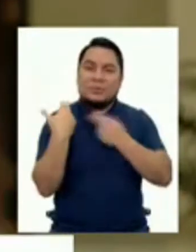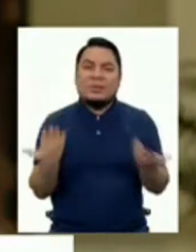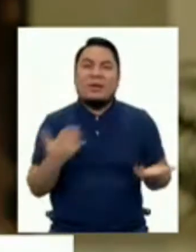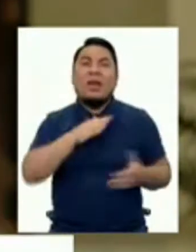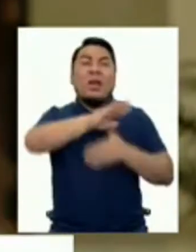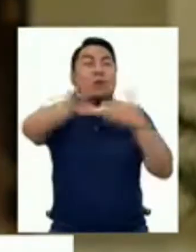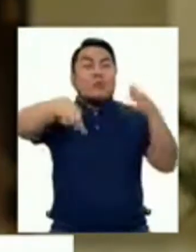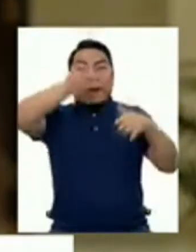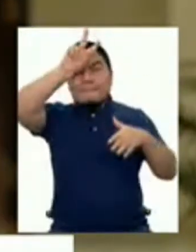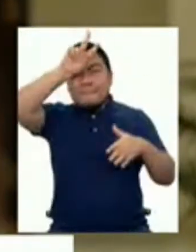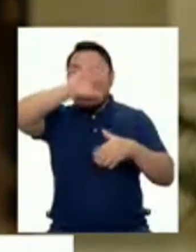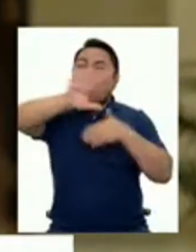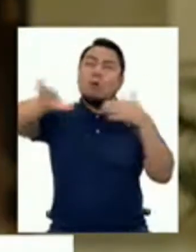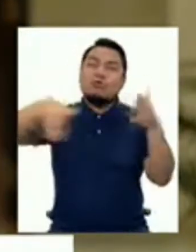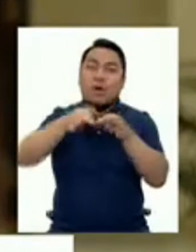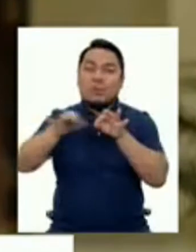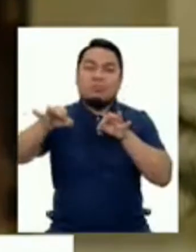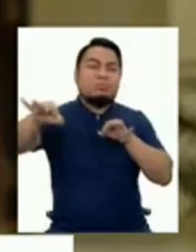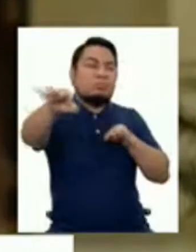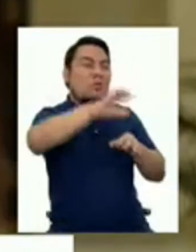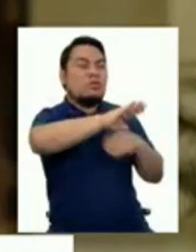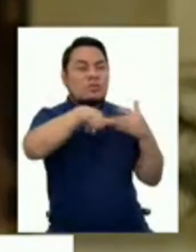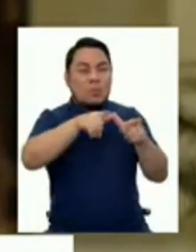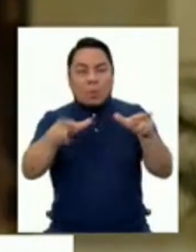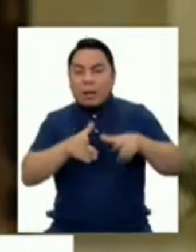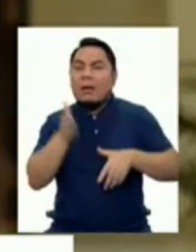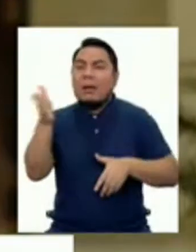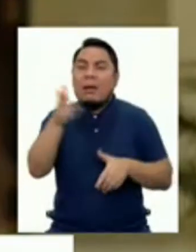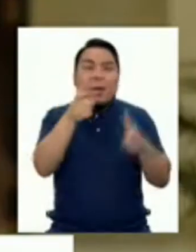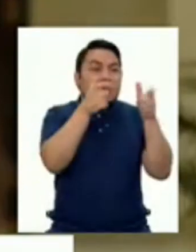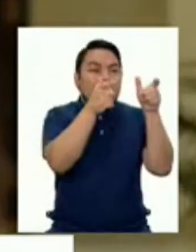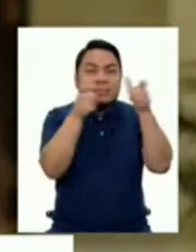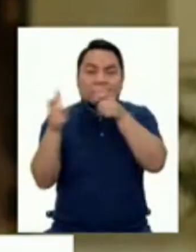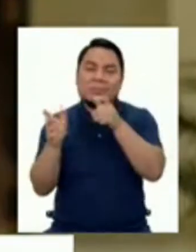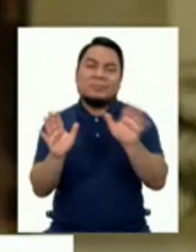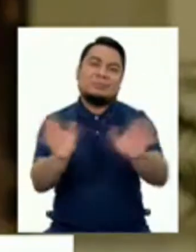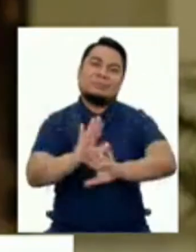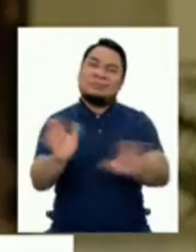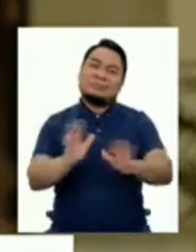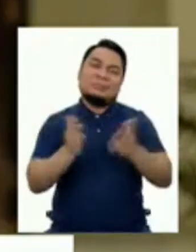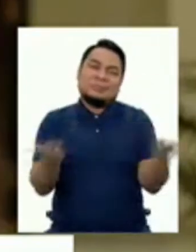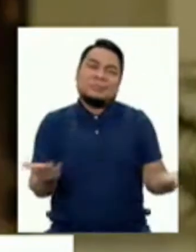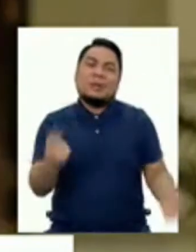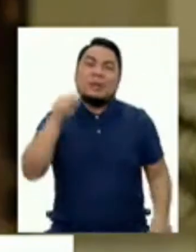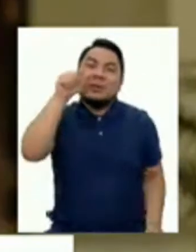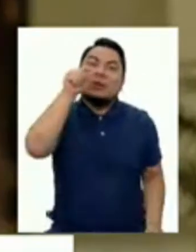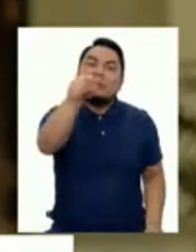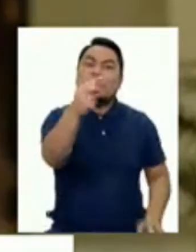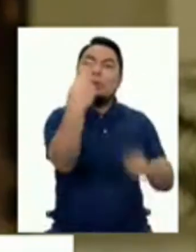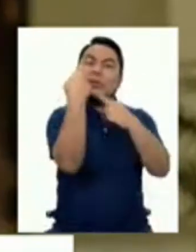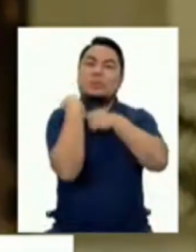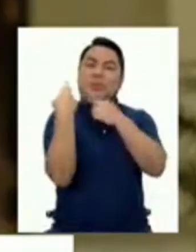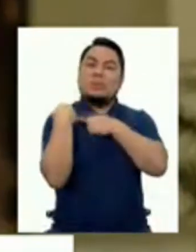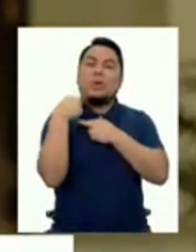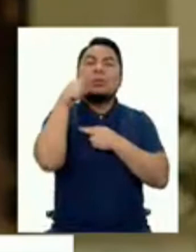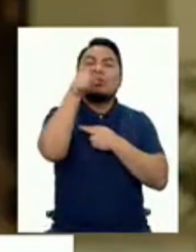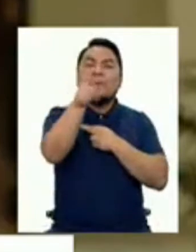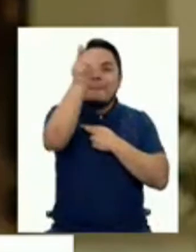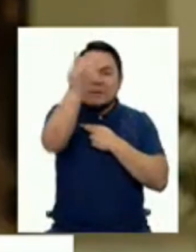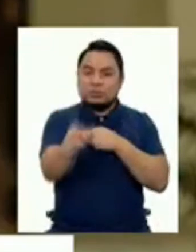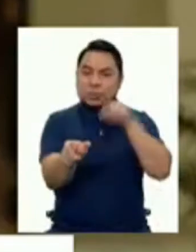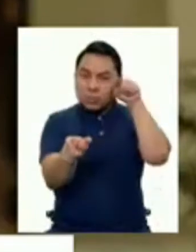distritos, en todas las provincias, en todas las regiones. Quien tiene que velar por el cumplimiento es la